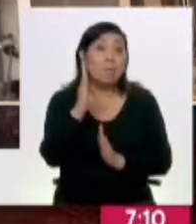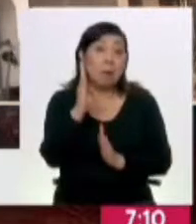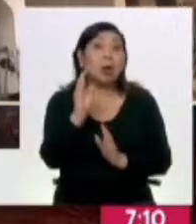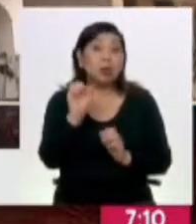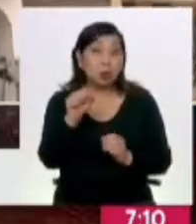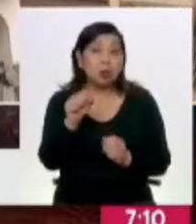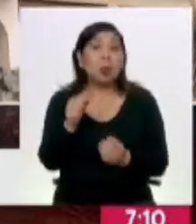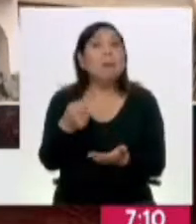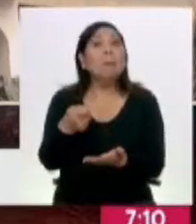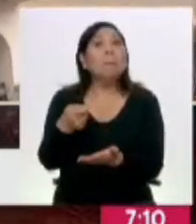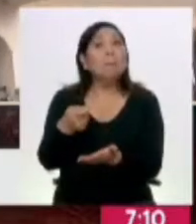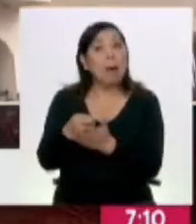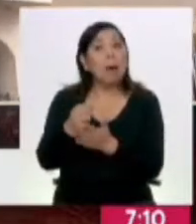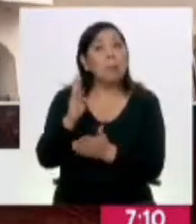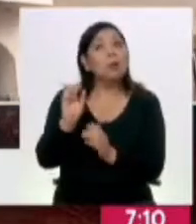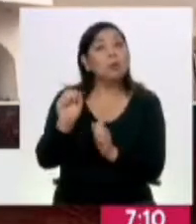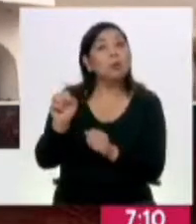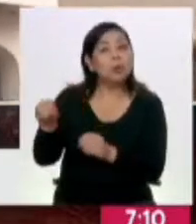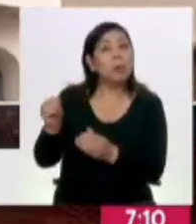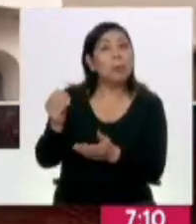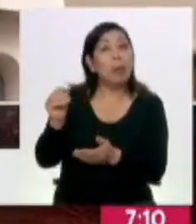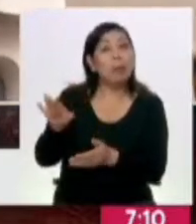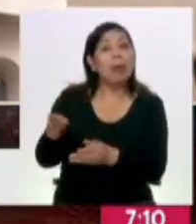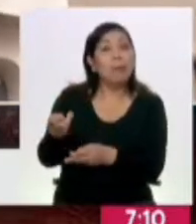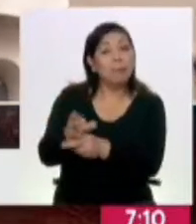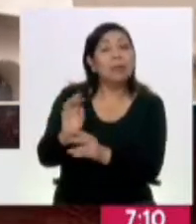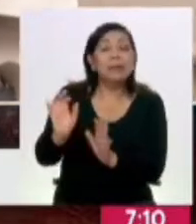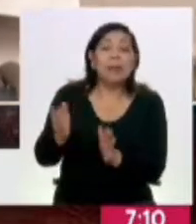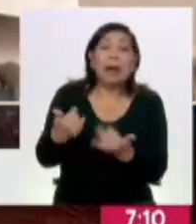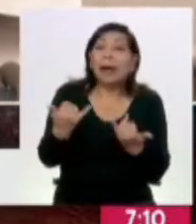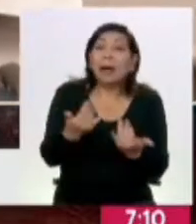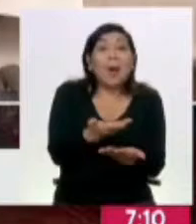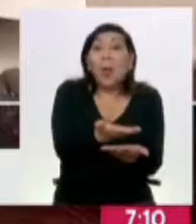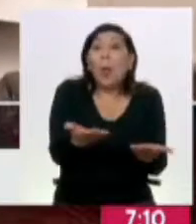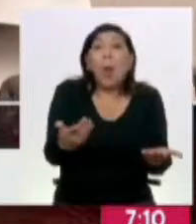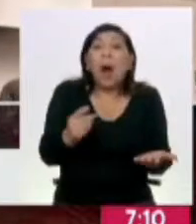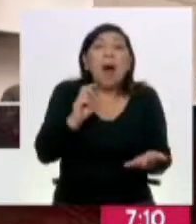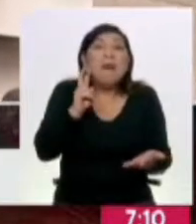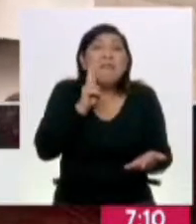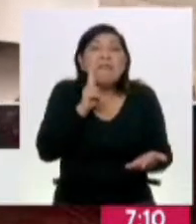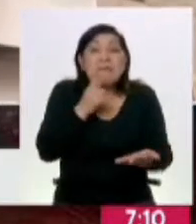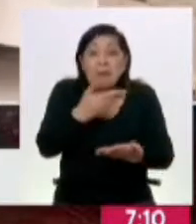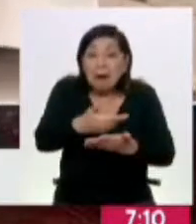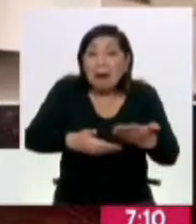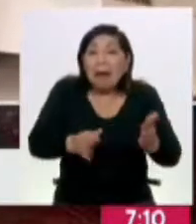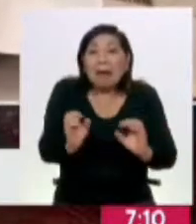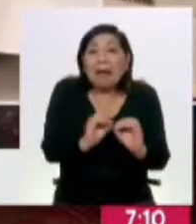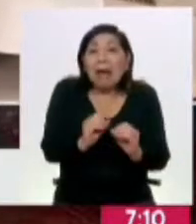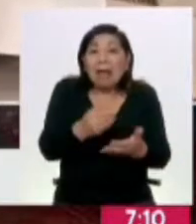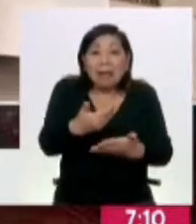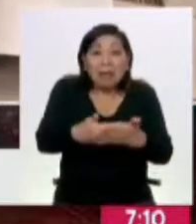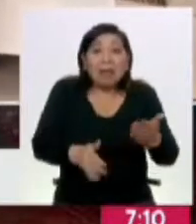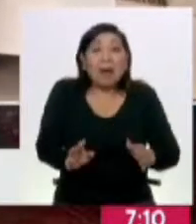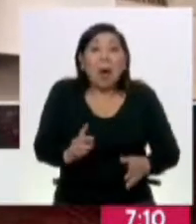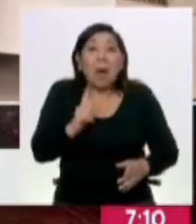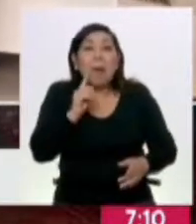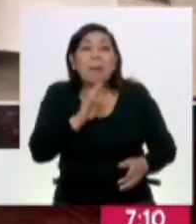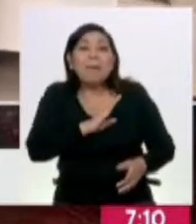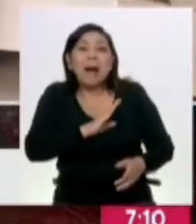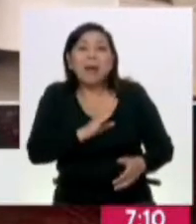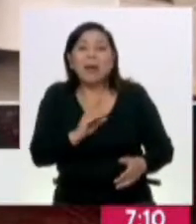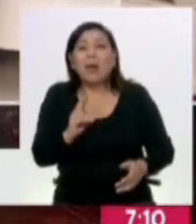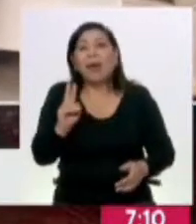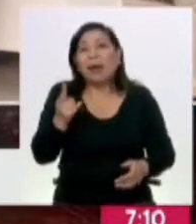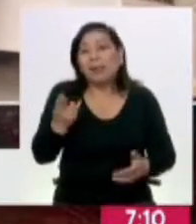una garantía, tú pones algo en garantía, ¿no? Aquí no, como no hay un registro, como no es nada formal, en fin, no